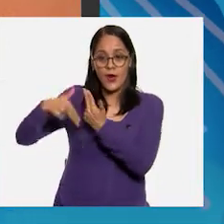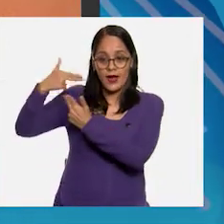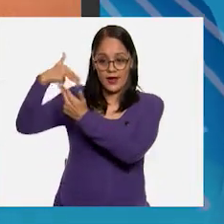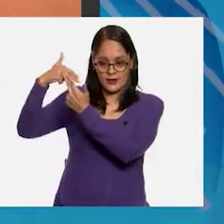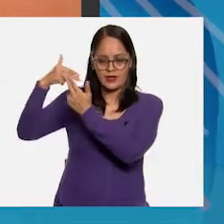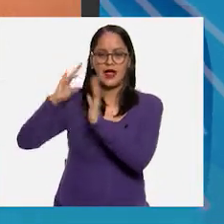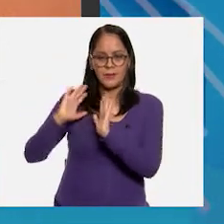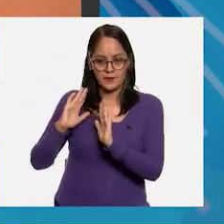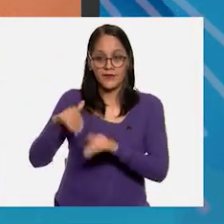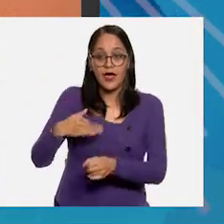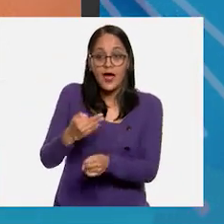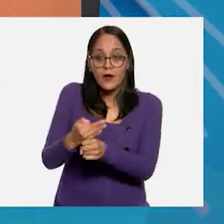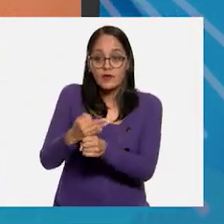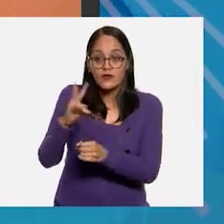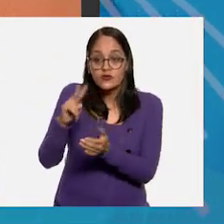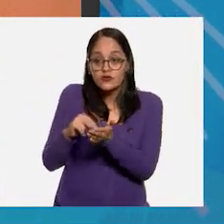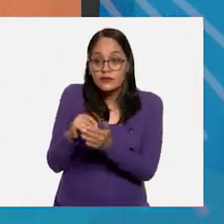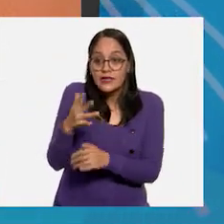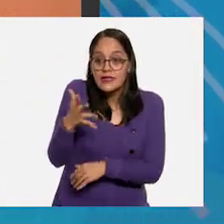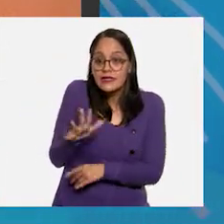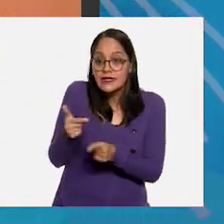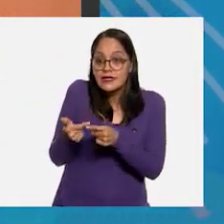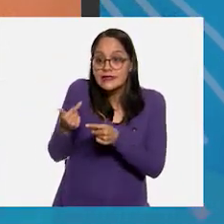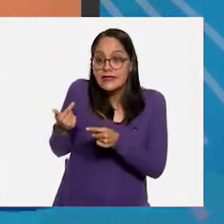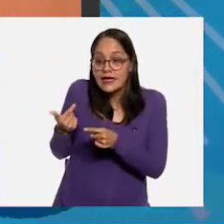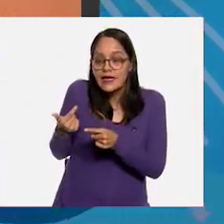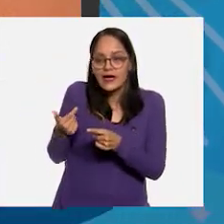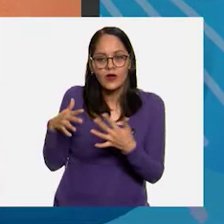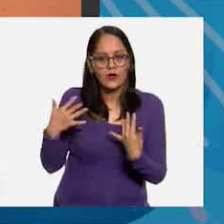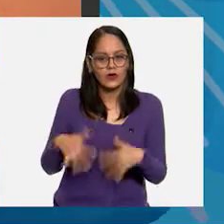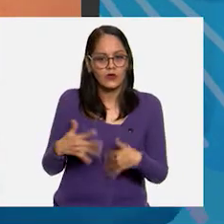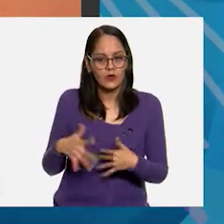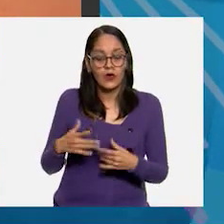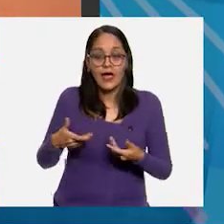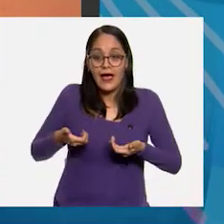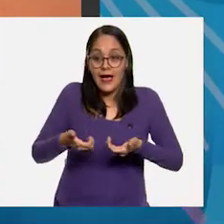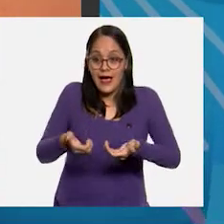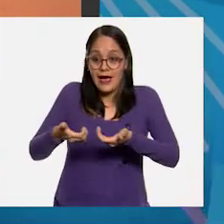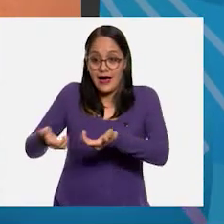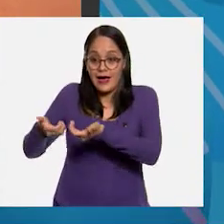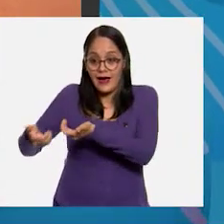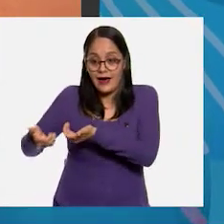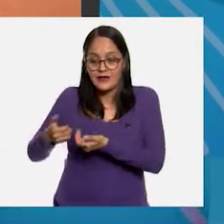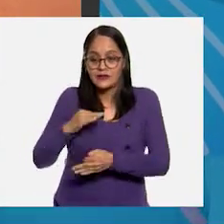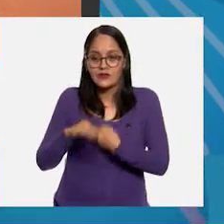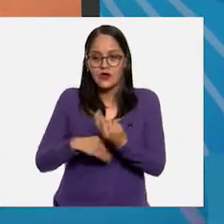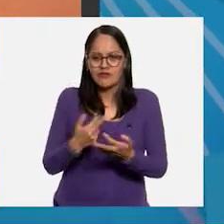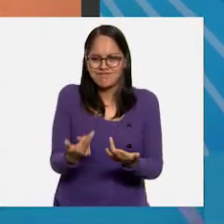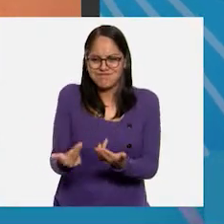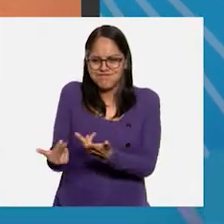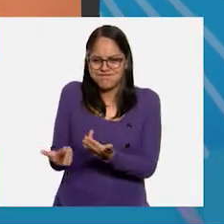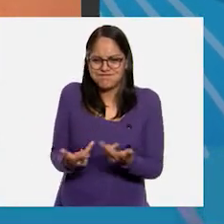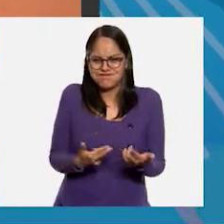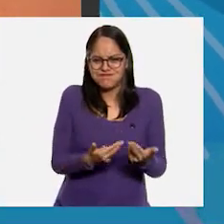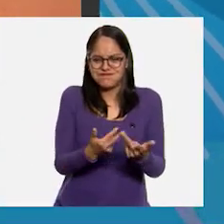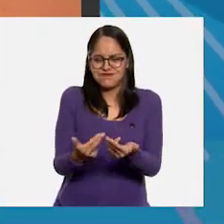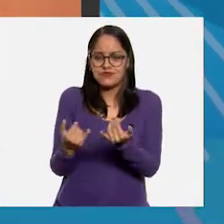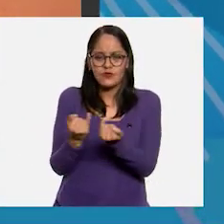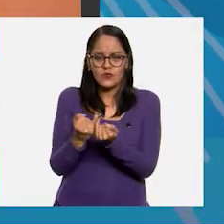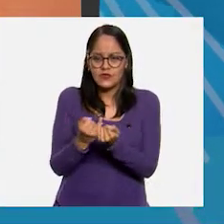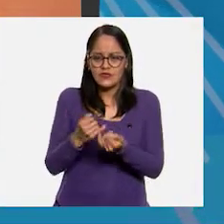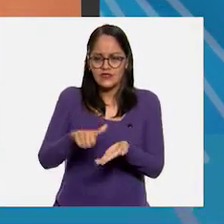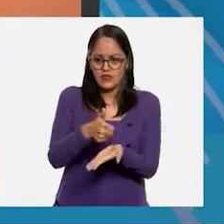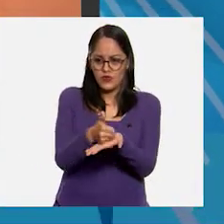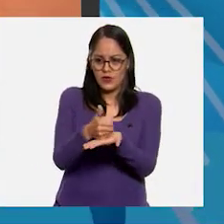2010 quebró las avenidas principales de Nuevo León. Todas las calles con las que conecta la